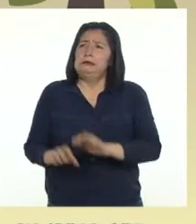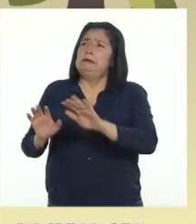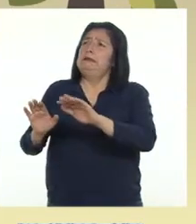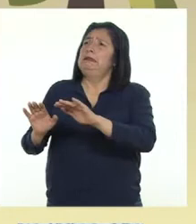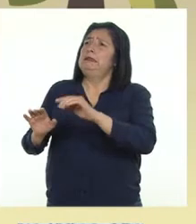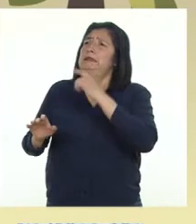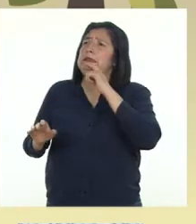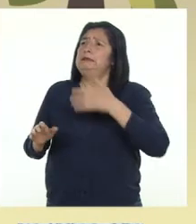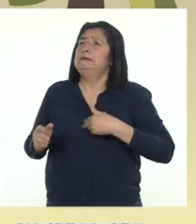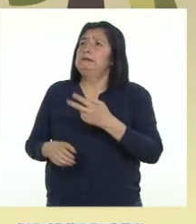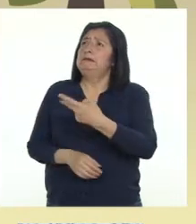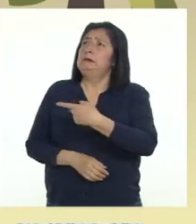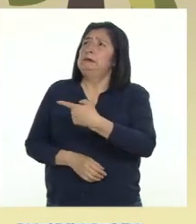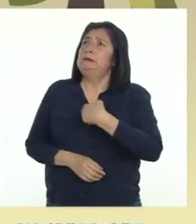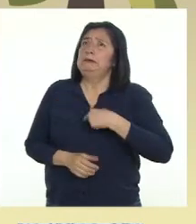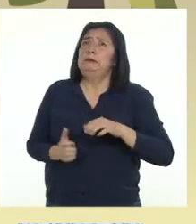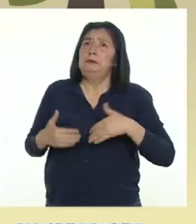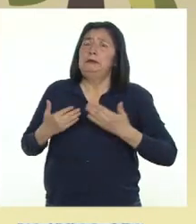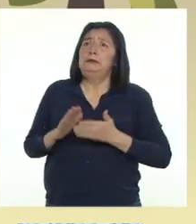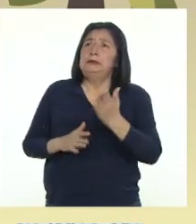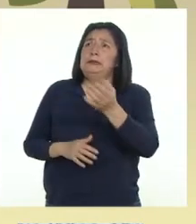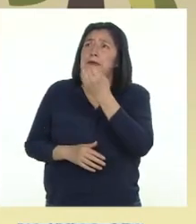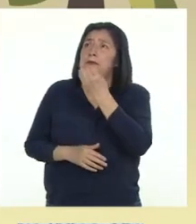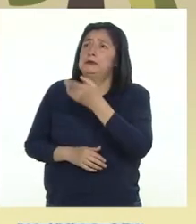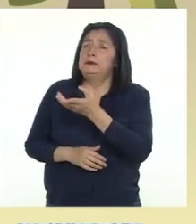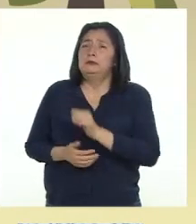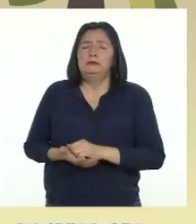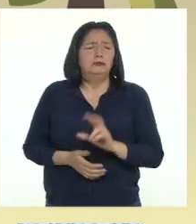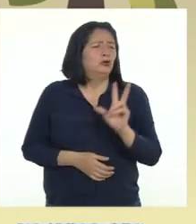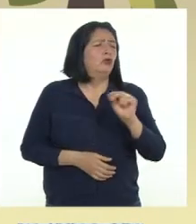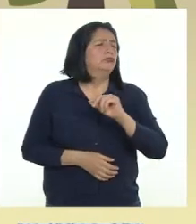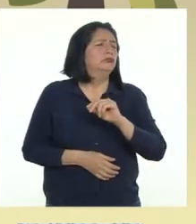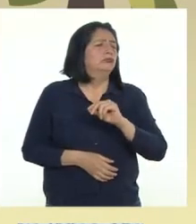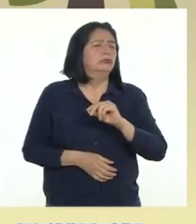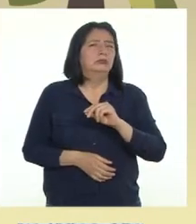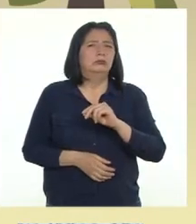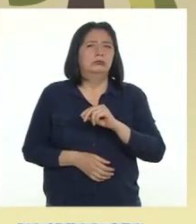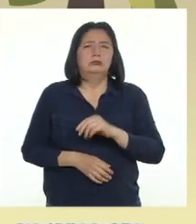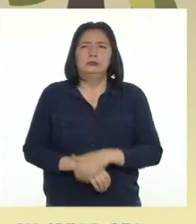Señora Vizcacha, ¿nosotros también podemos ir a comer? No.